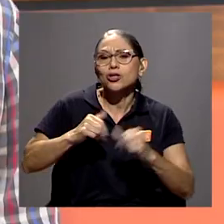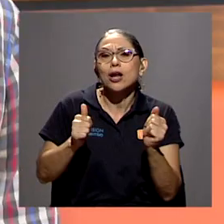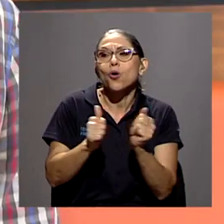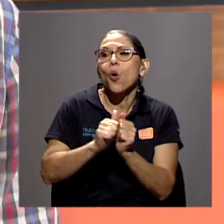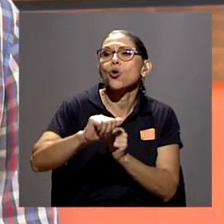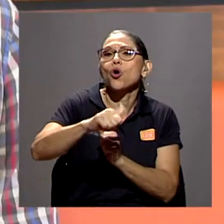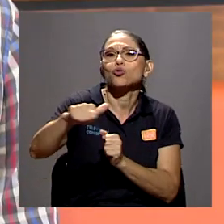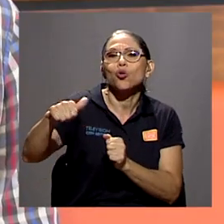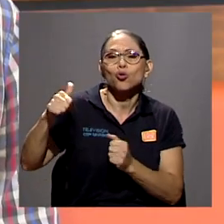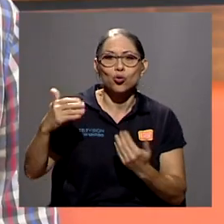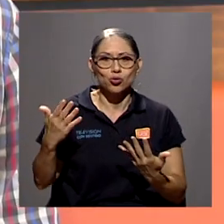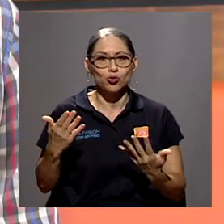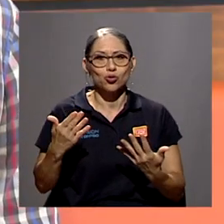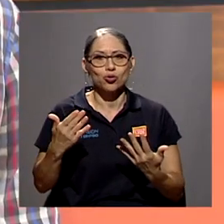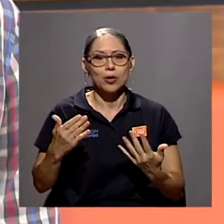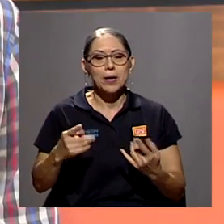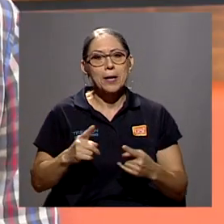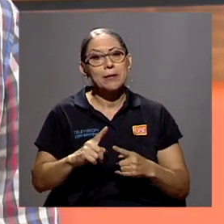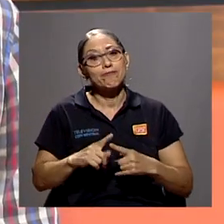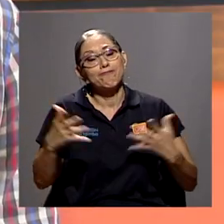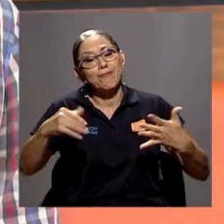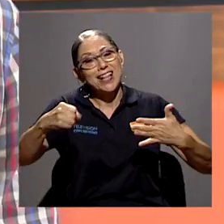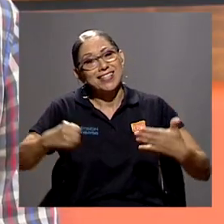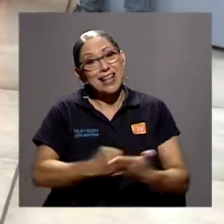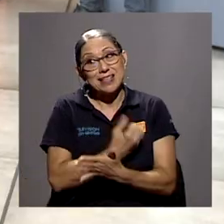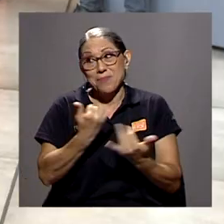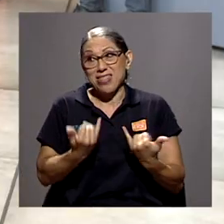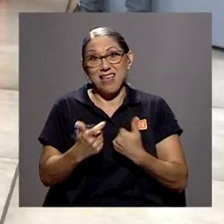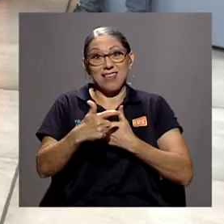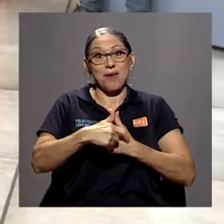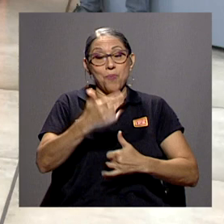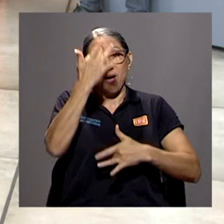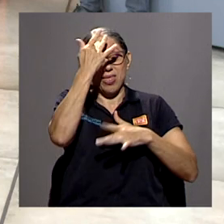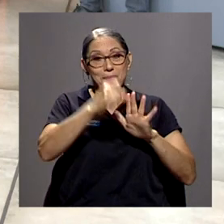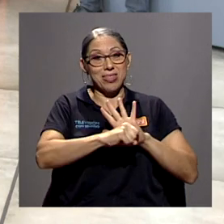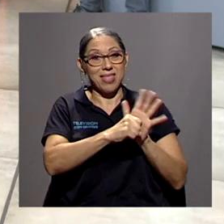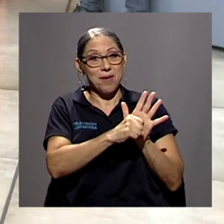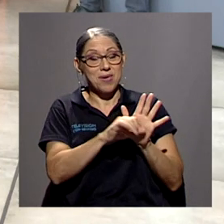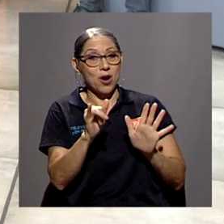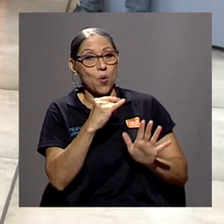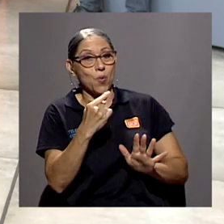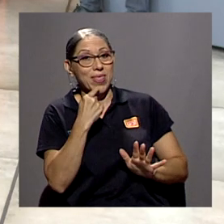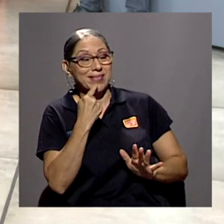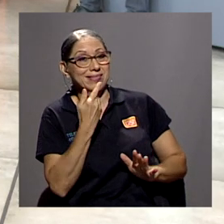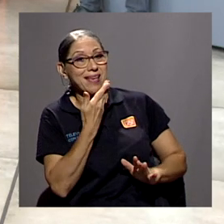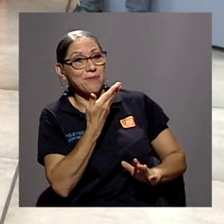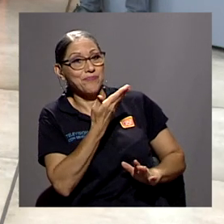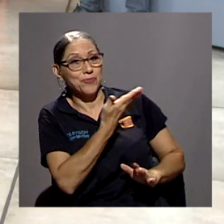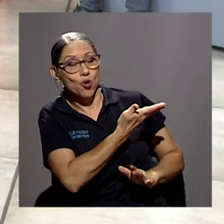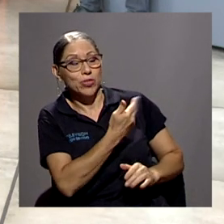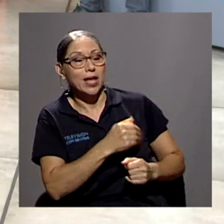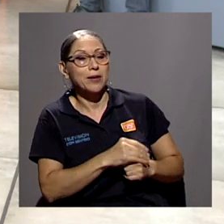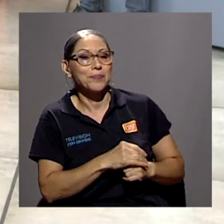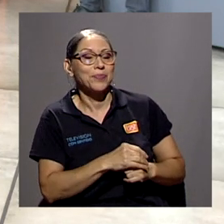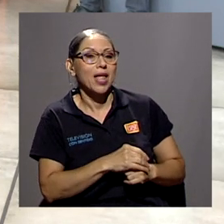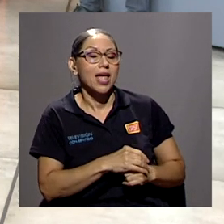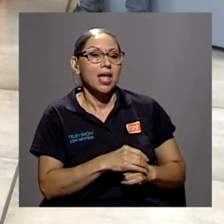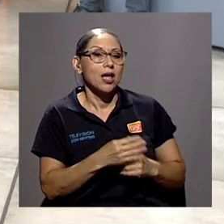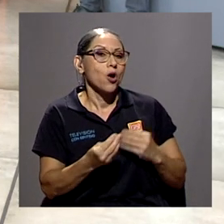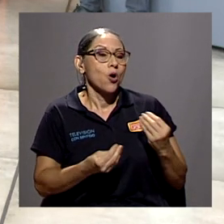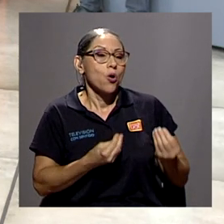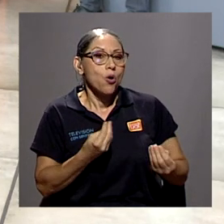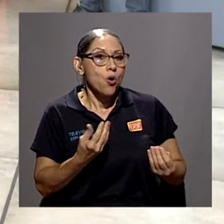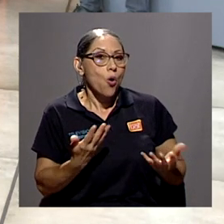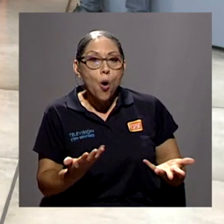otros verdad pero que desgraciadamente en esta época de pandemia y ahora lo planteaba y yonder como